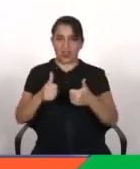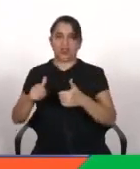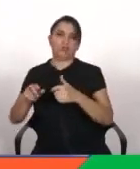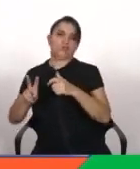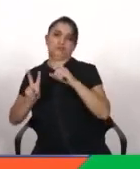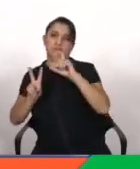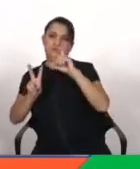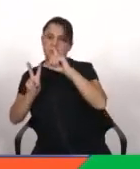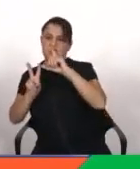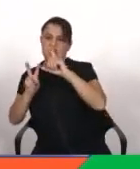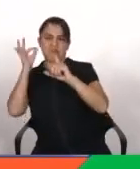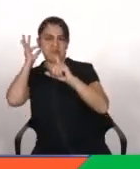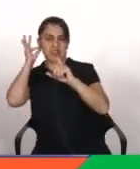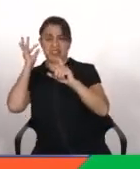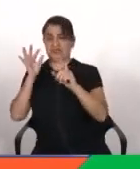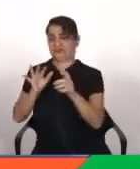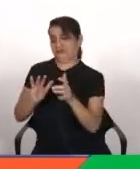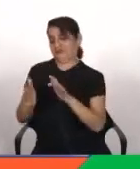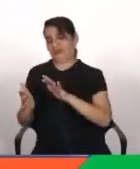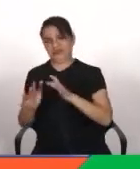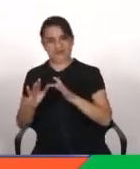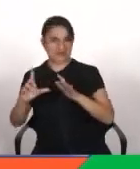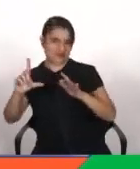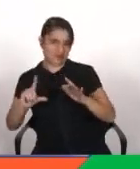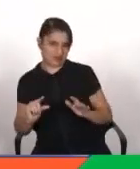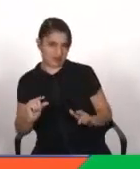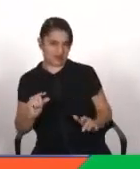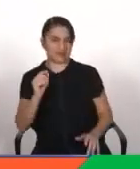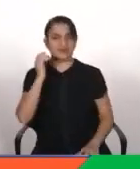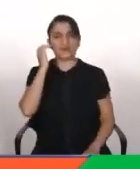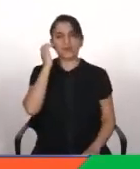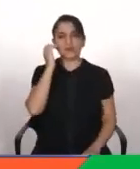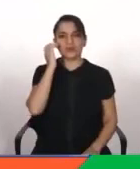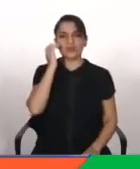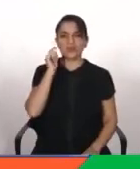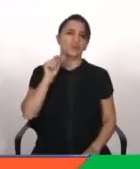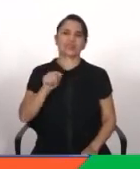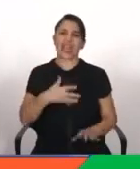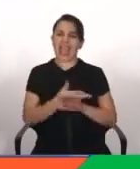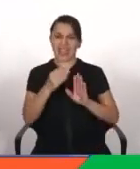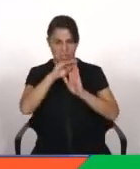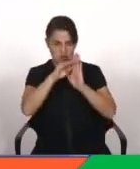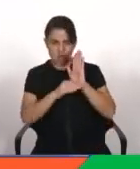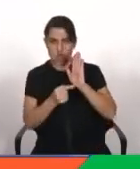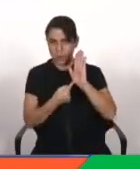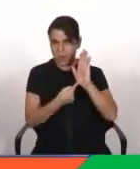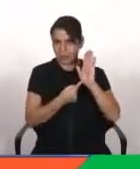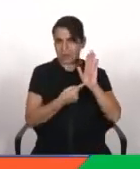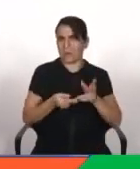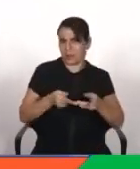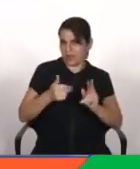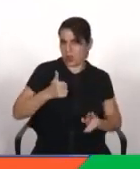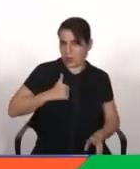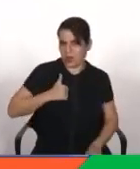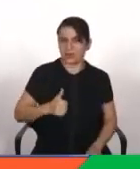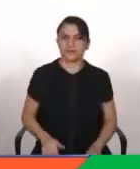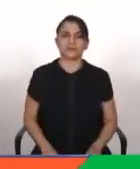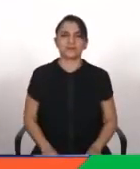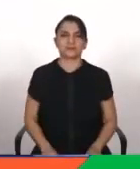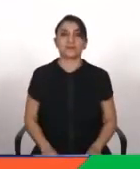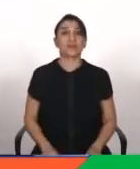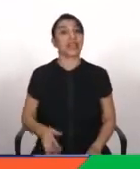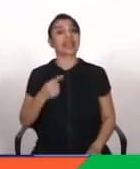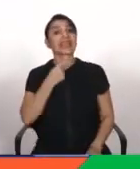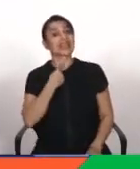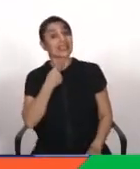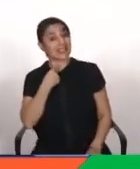están todas como bien resumidas para que uno pueda evitar este tipo de sesgos. Sería interesante que lo pudiesen compartir